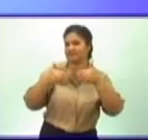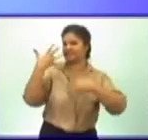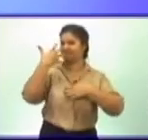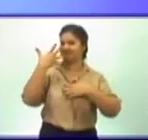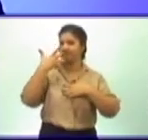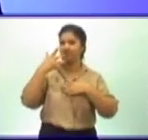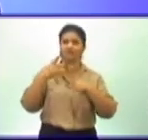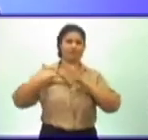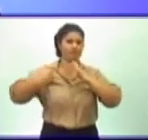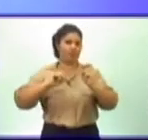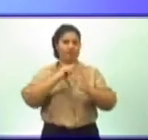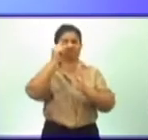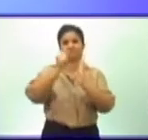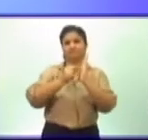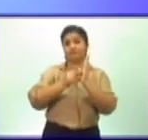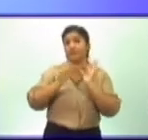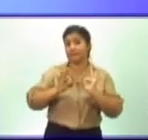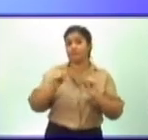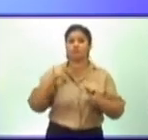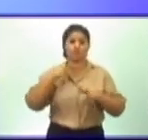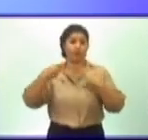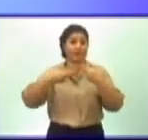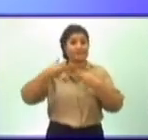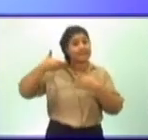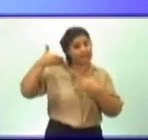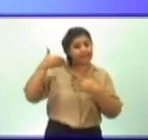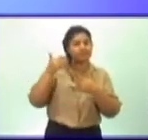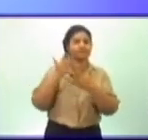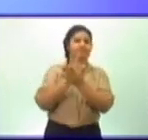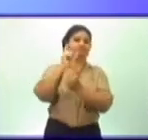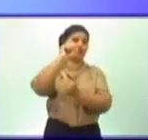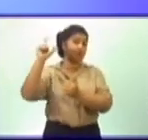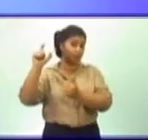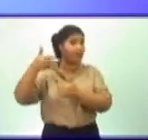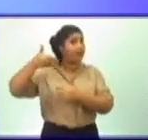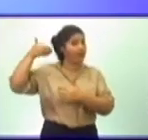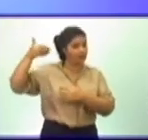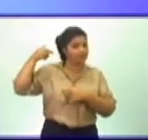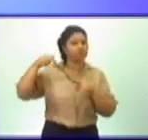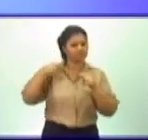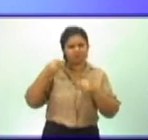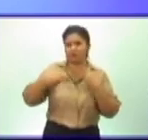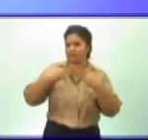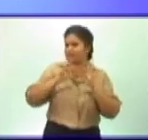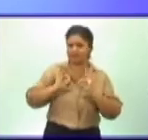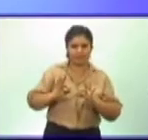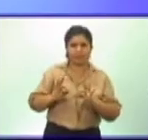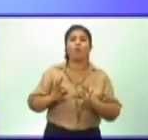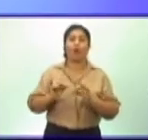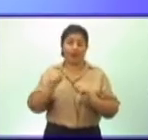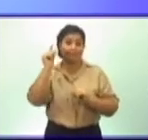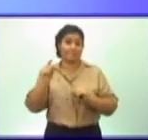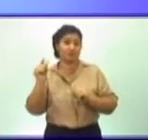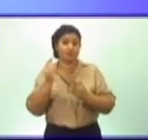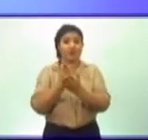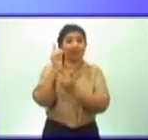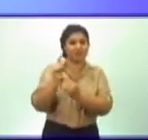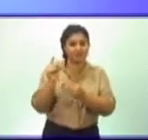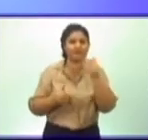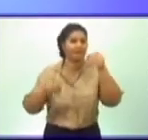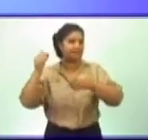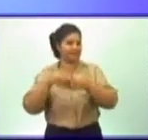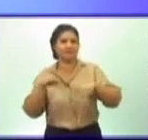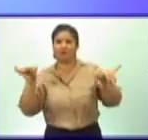pueden realizar. De hecho, yo lo hice con un grupo de estudiantes que tuve hace varios cursos y realmente fue muy fructífera la actividad.